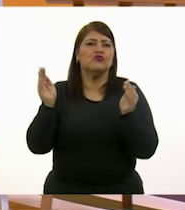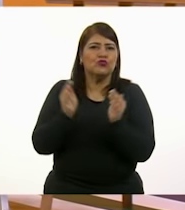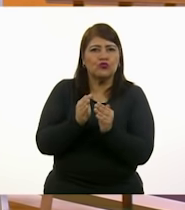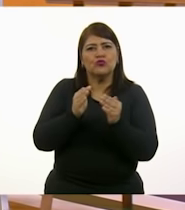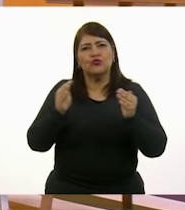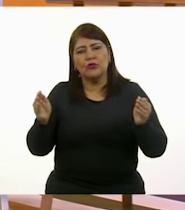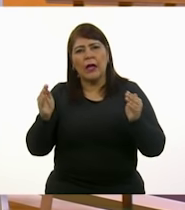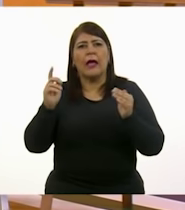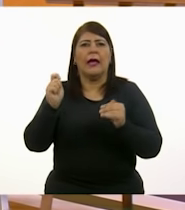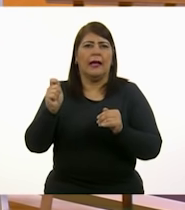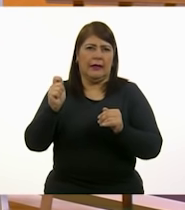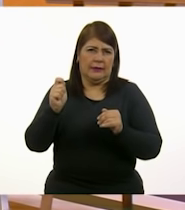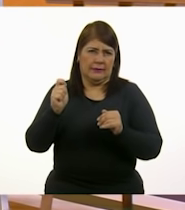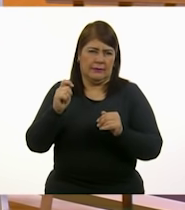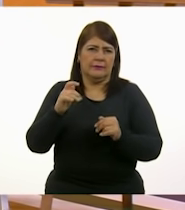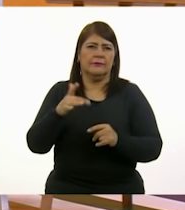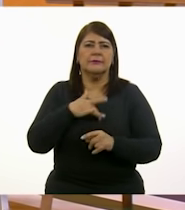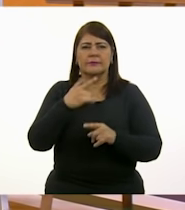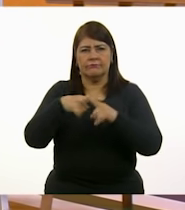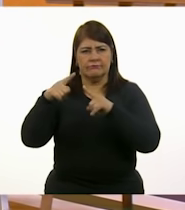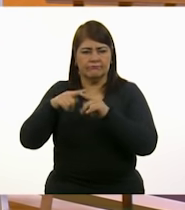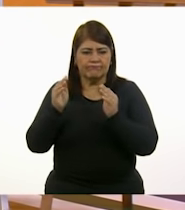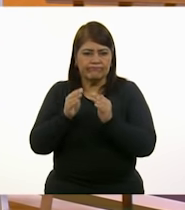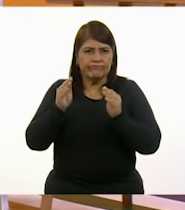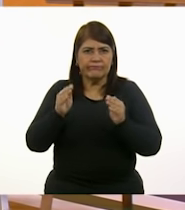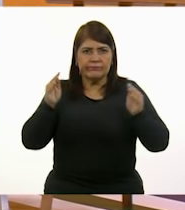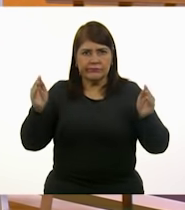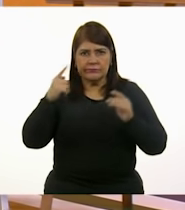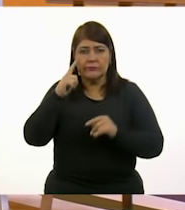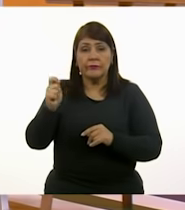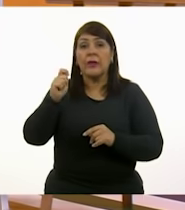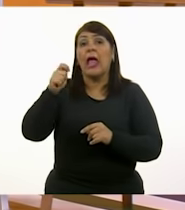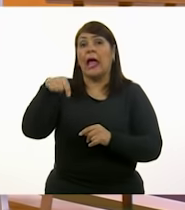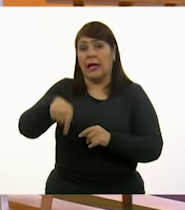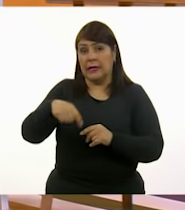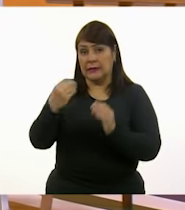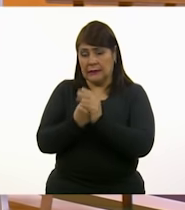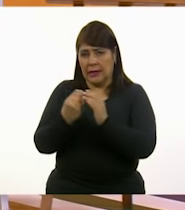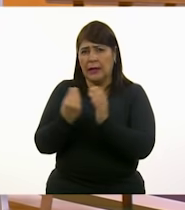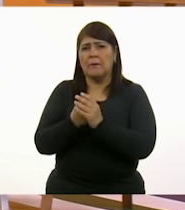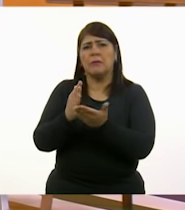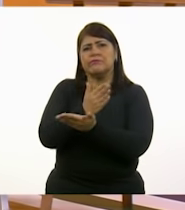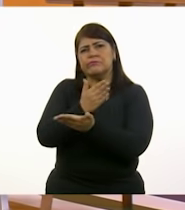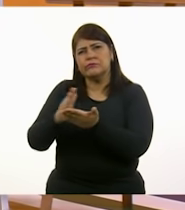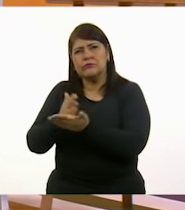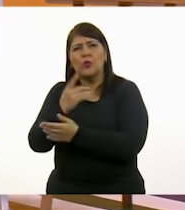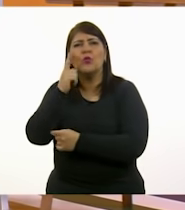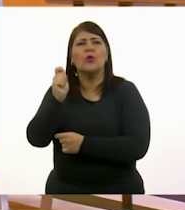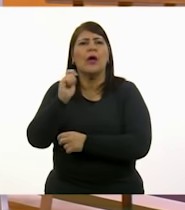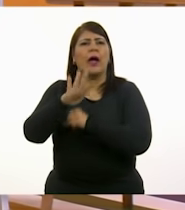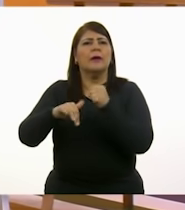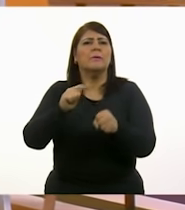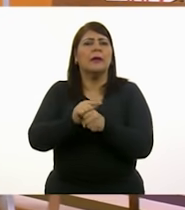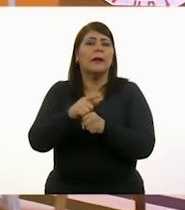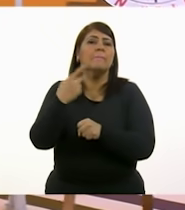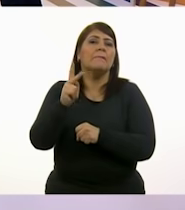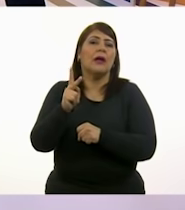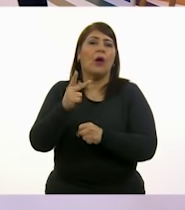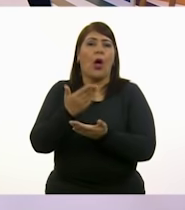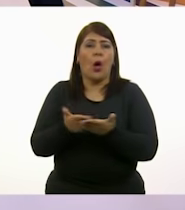chicos, medianos y grandes. En esta clase, vamos a seguir clasificando animales, pero ahora por su